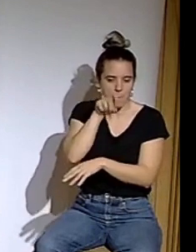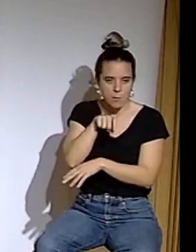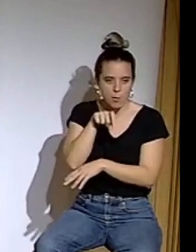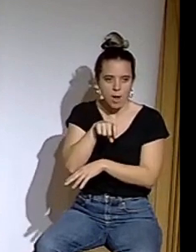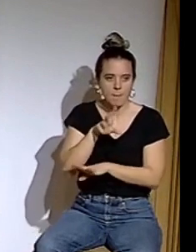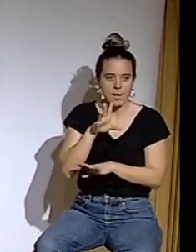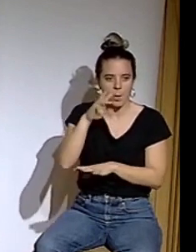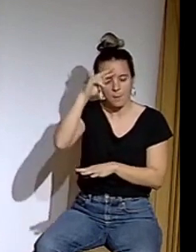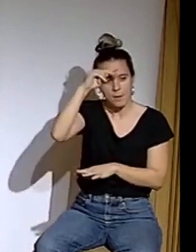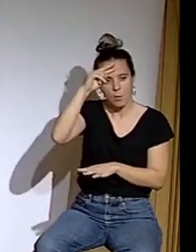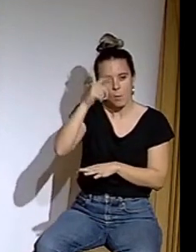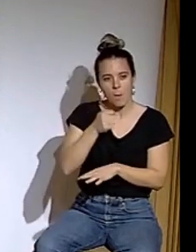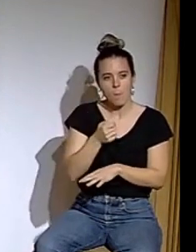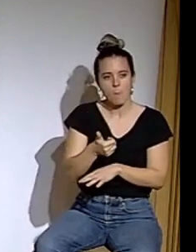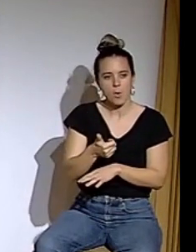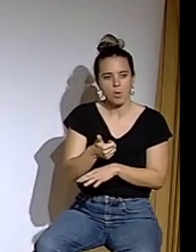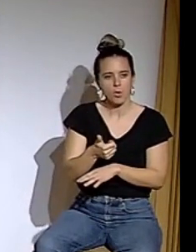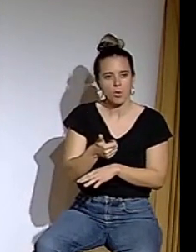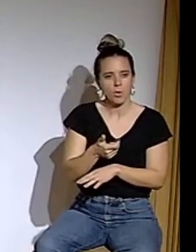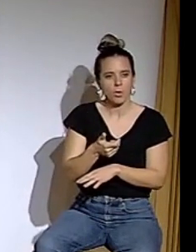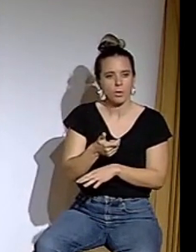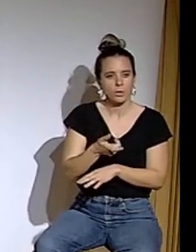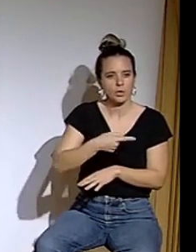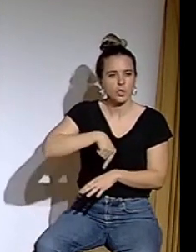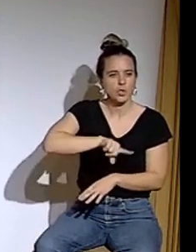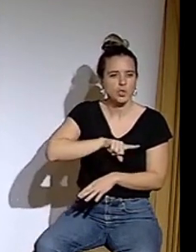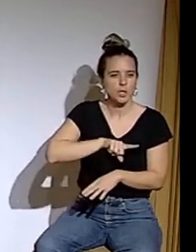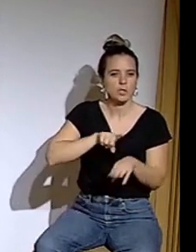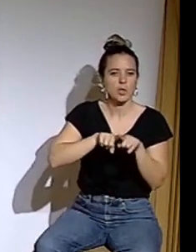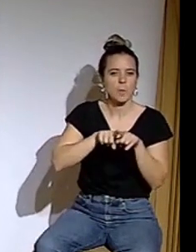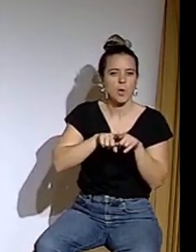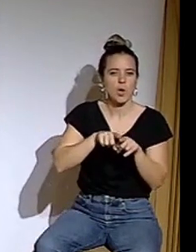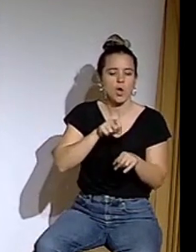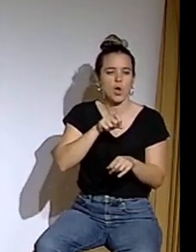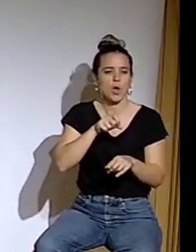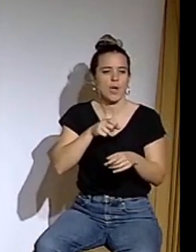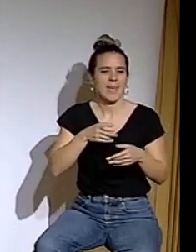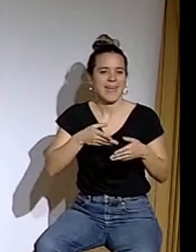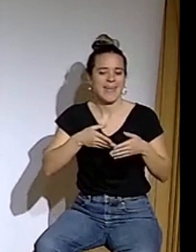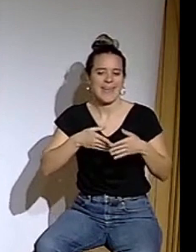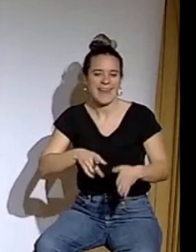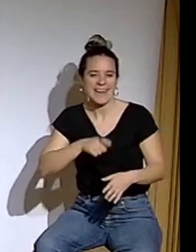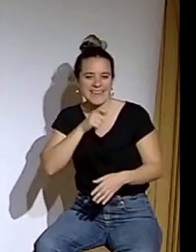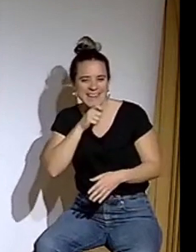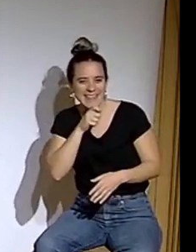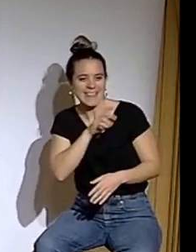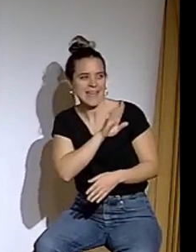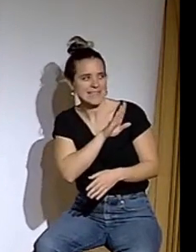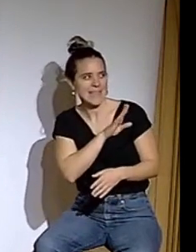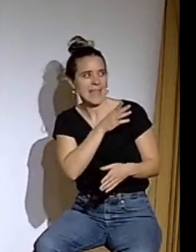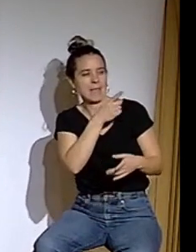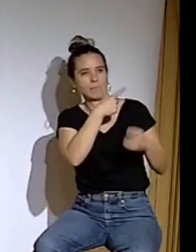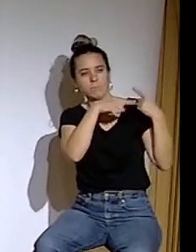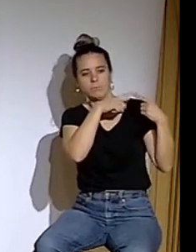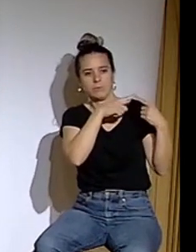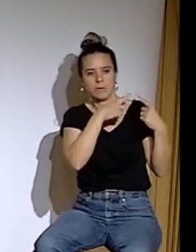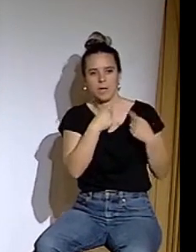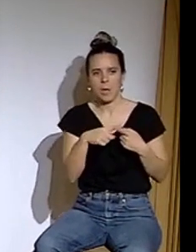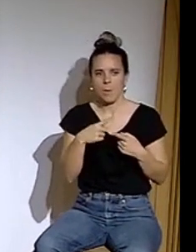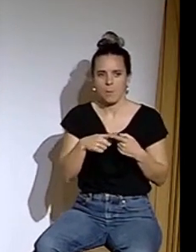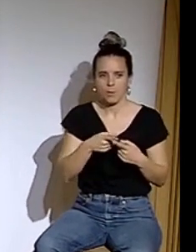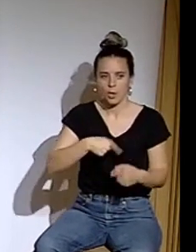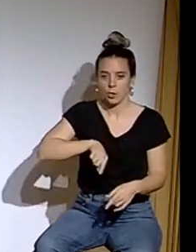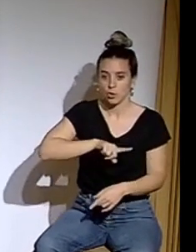discurso este de somos las nietas de no sé que no sé qué Claro porque de repente no somos